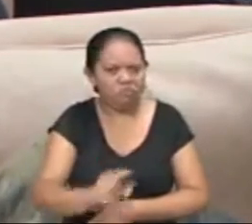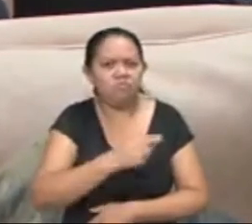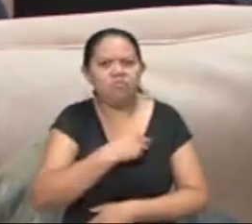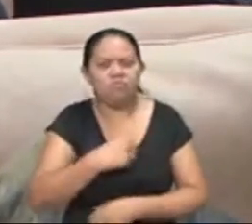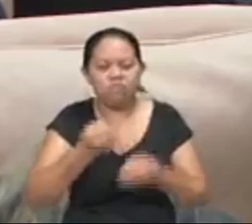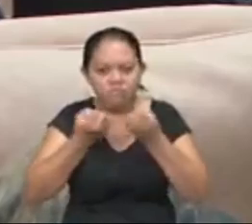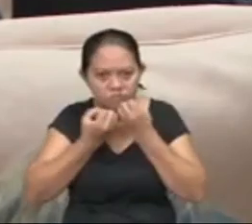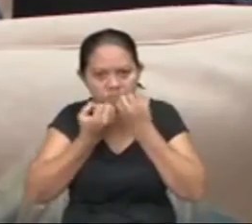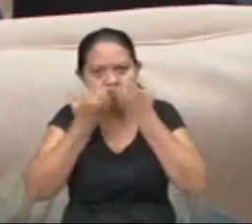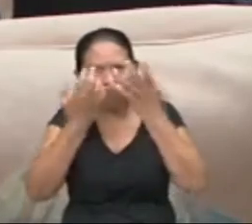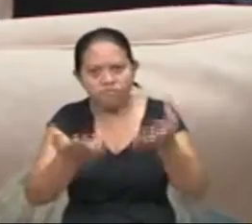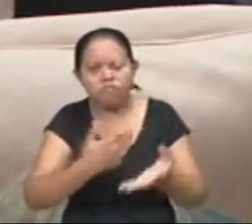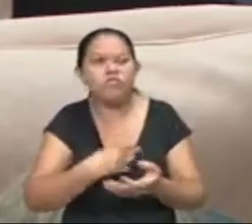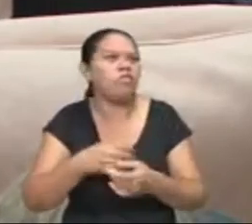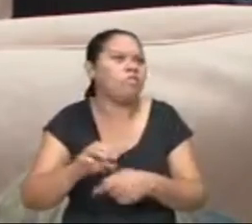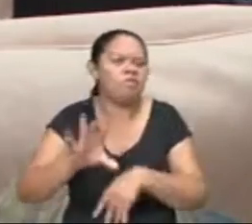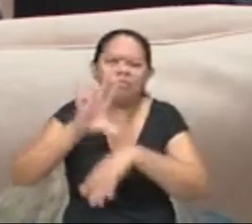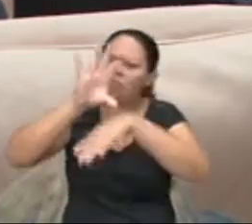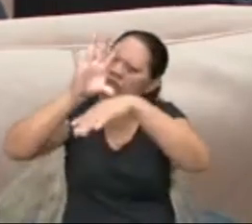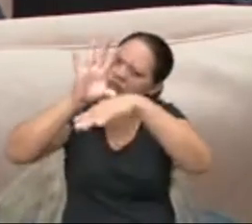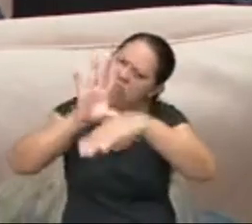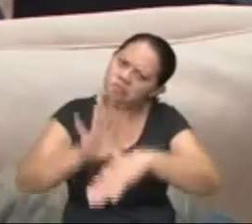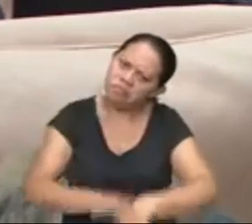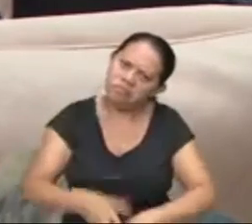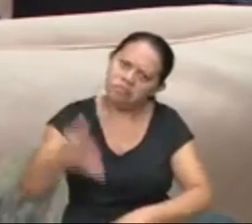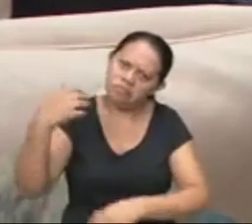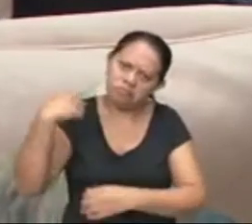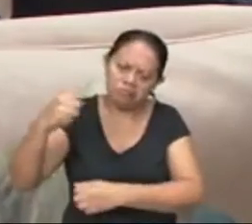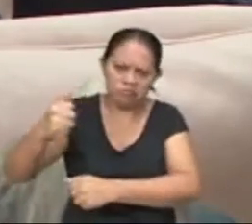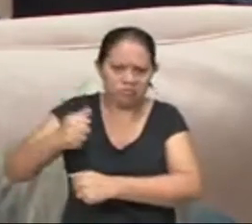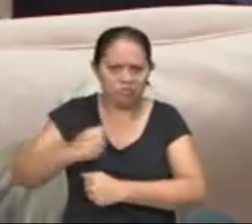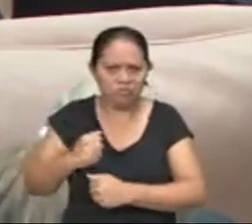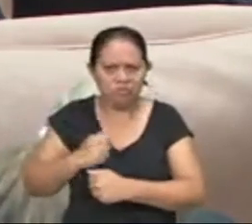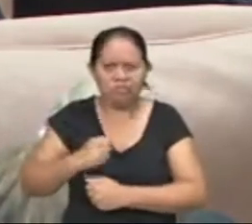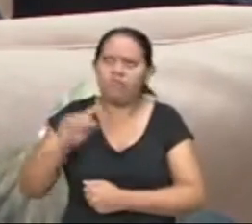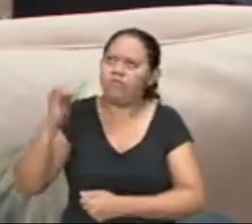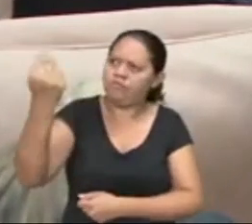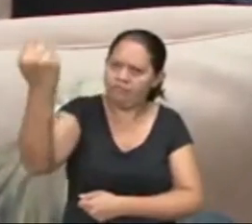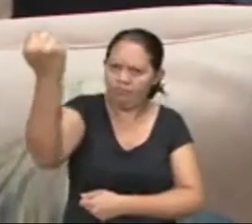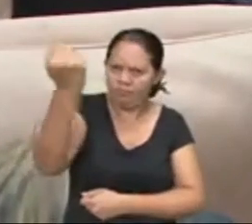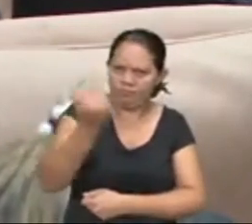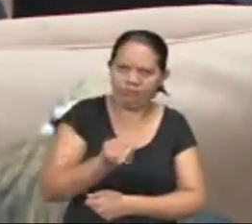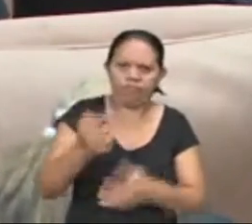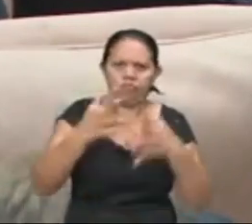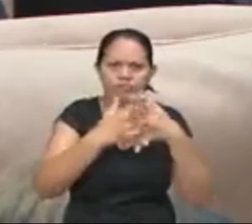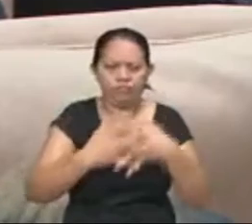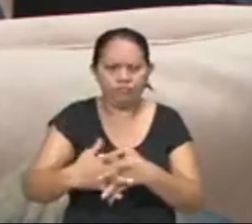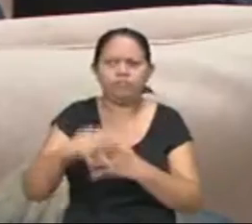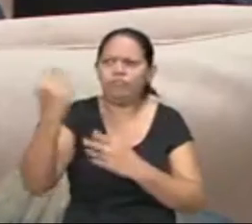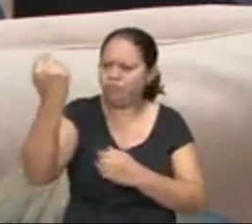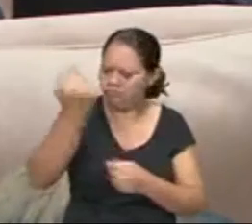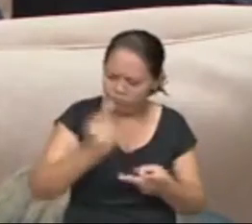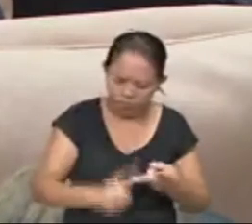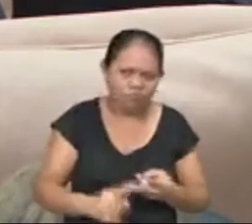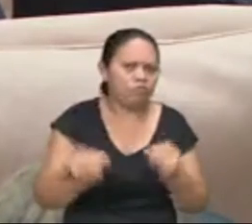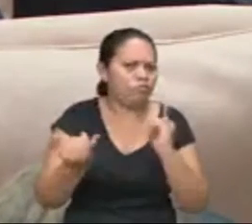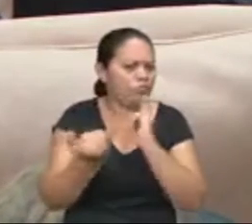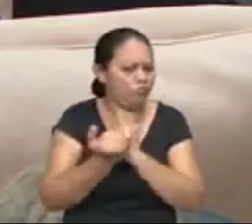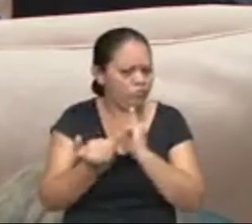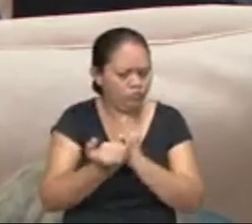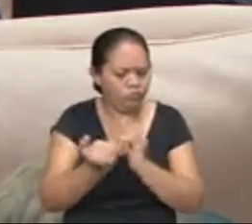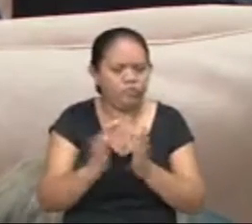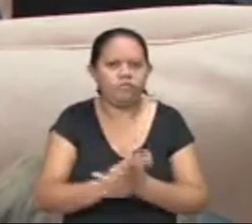está desinformado, que esto es una tradición de ejércitos, igual que viene el ejército de los Estados Unidos, igual